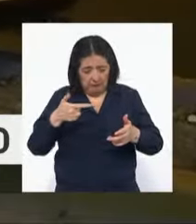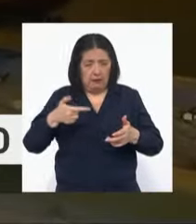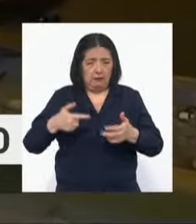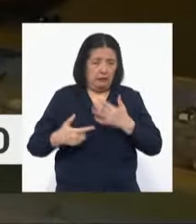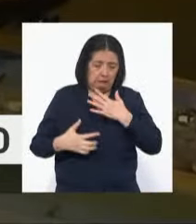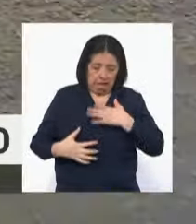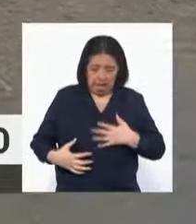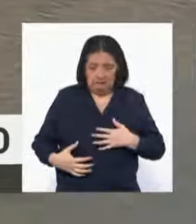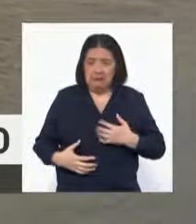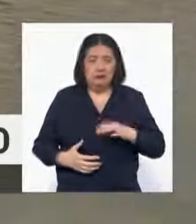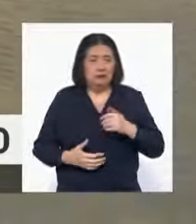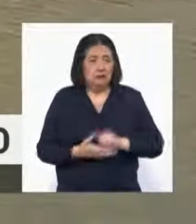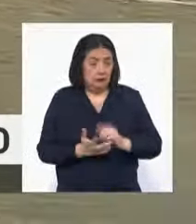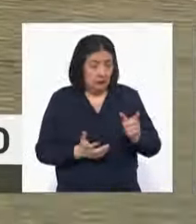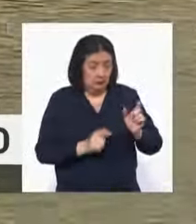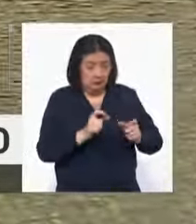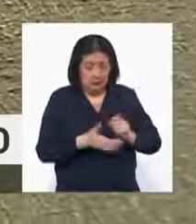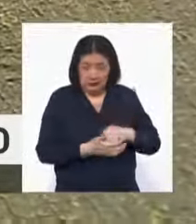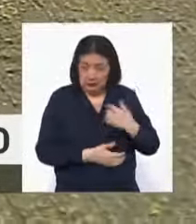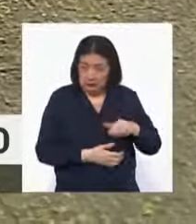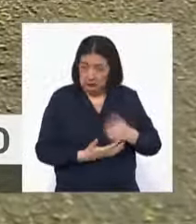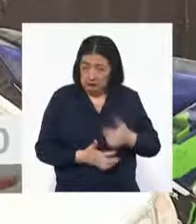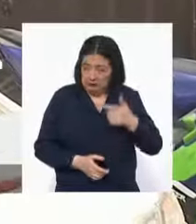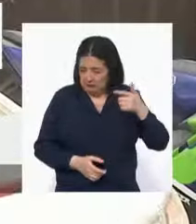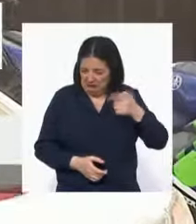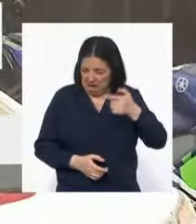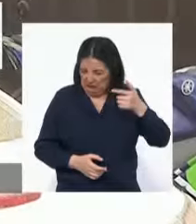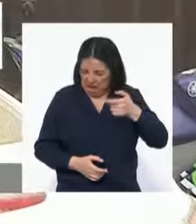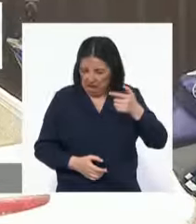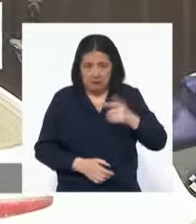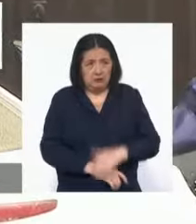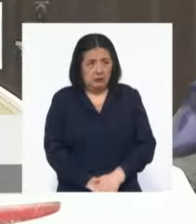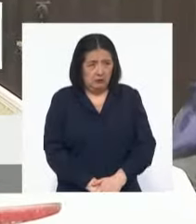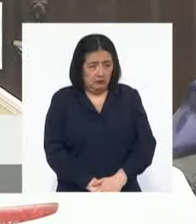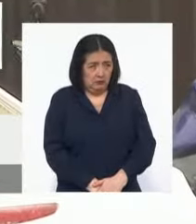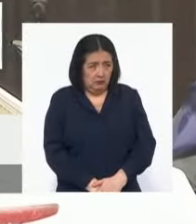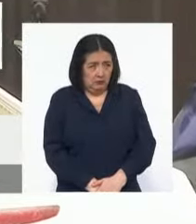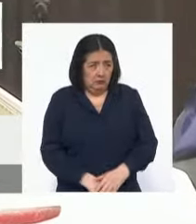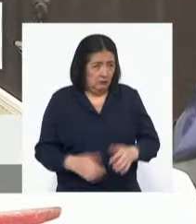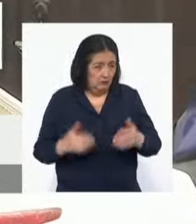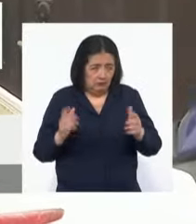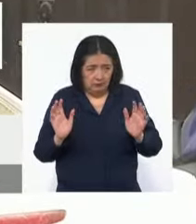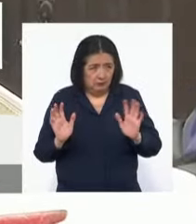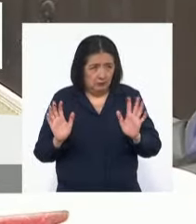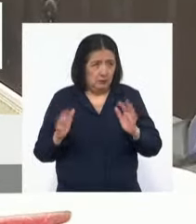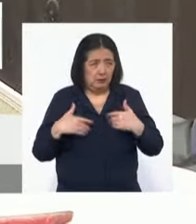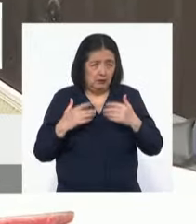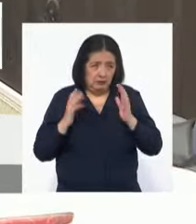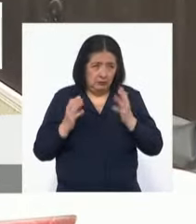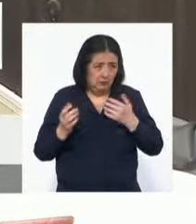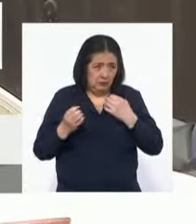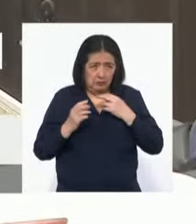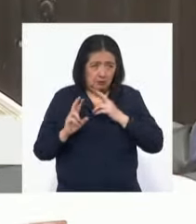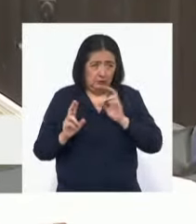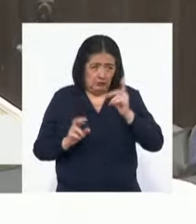descubierto. Sus asesinos se habían ensañado con él. No lo podemos entender. Por favor, entiendan el dolor de la familia.